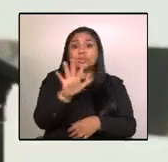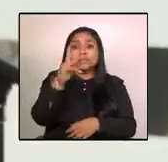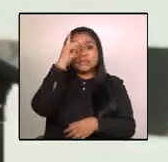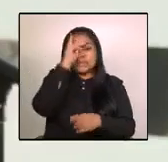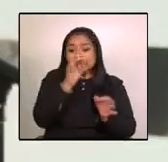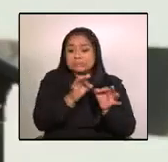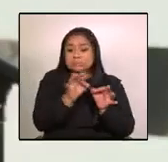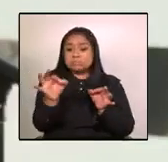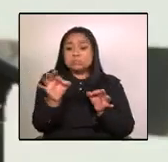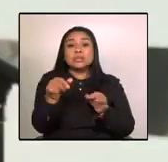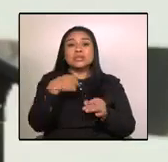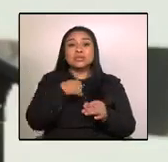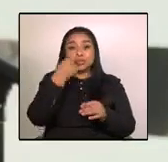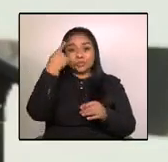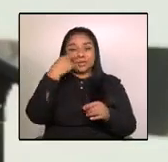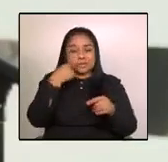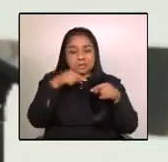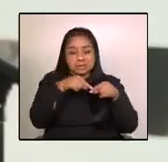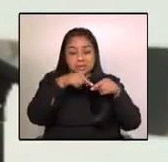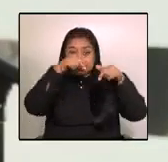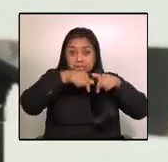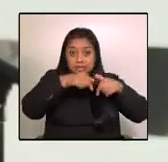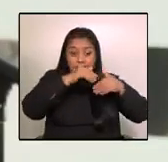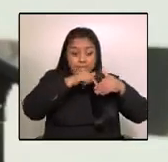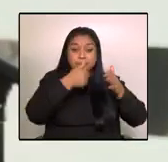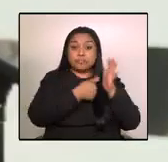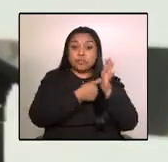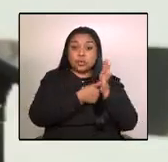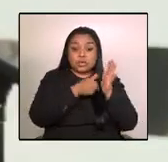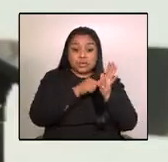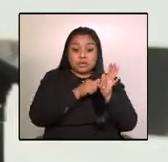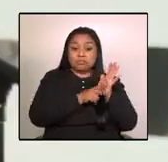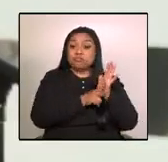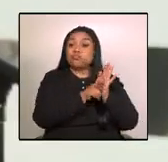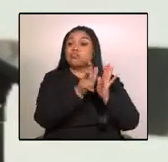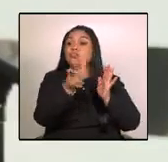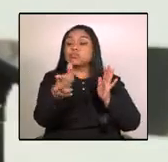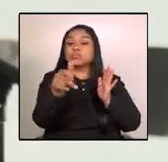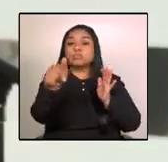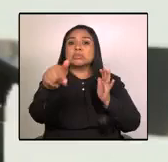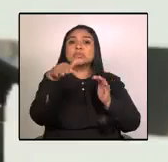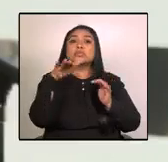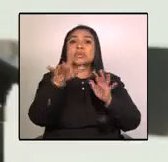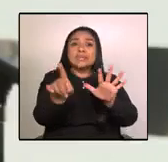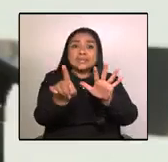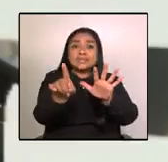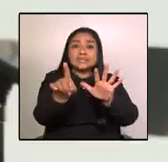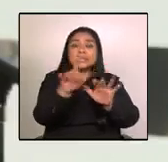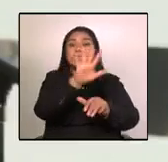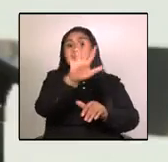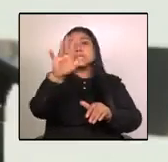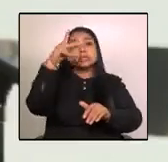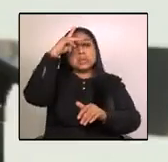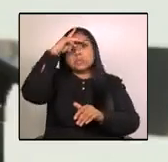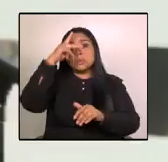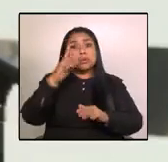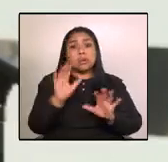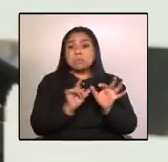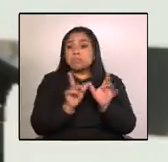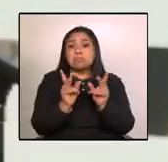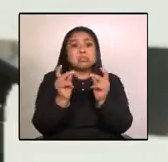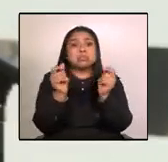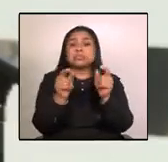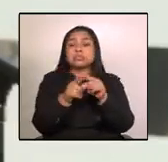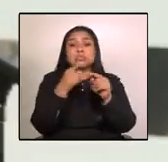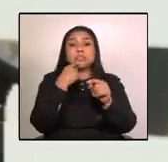55 kilómetros, lo medí un día, de ahí de la municipalidad hacia la zona 6. Y esto nos va a ayudar en el Ahí